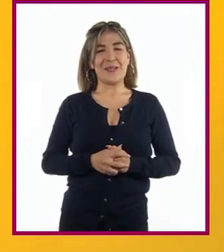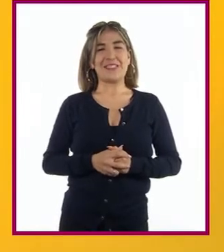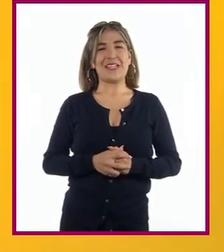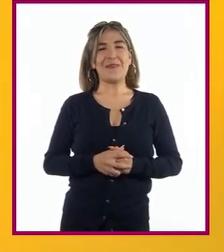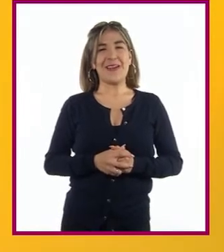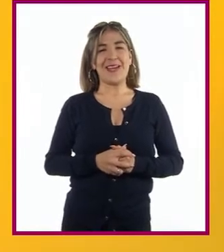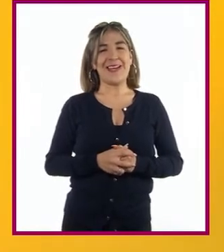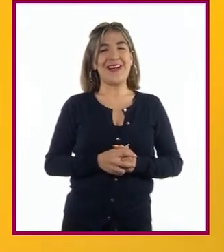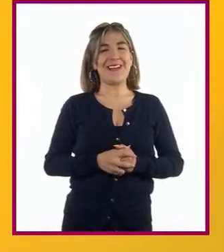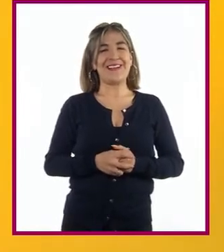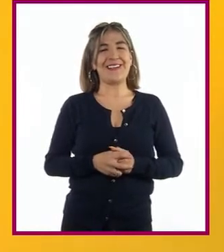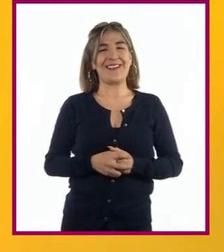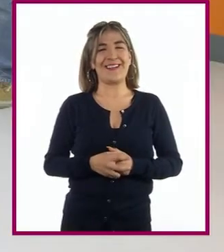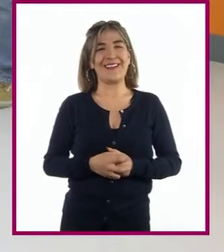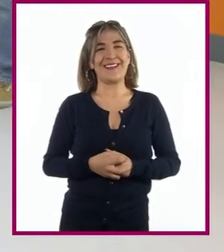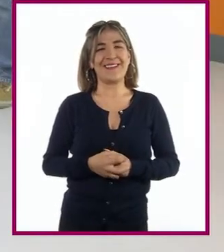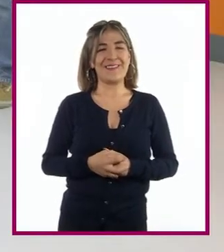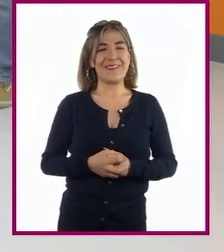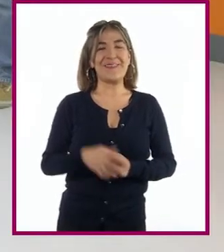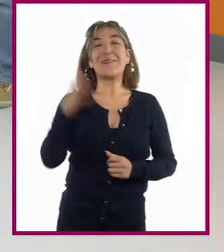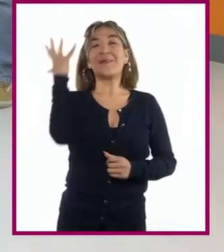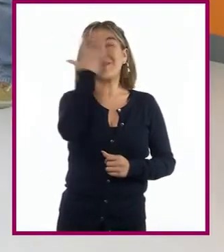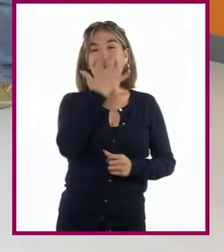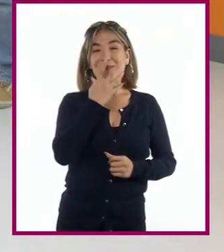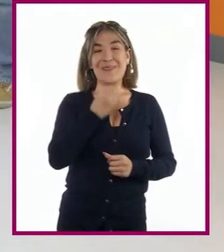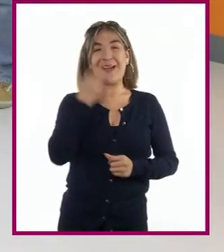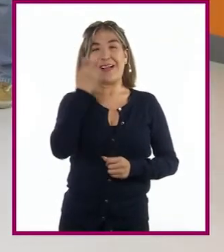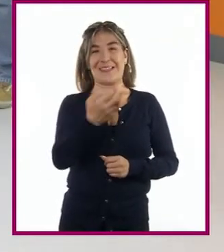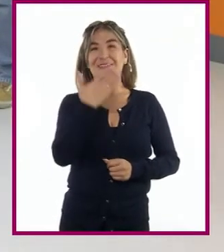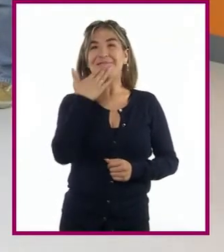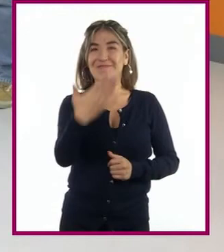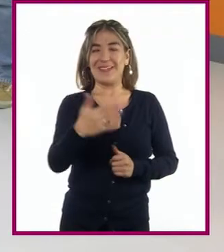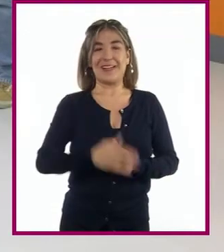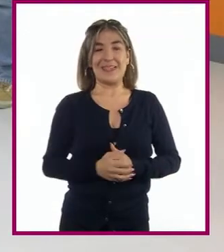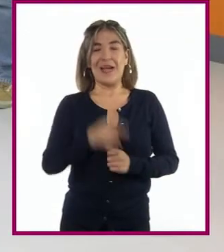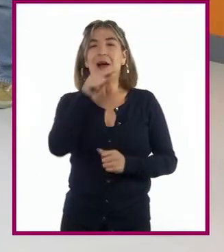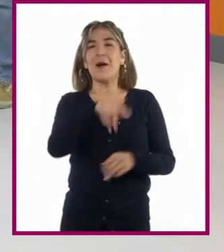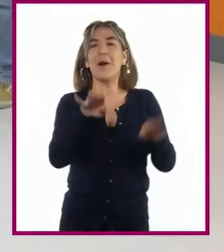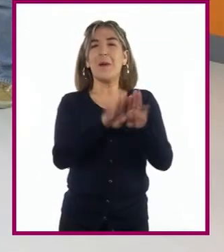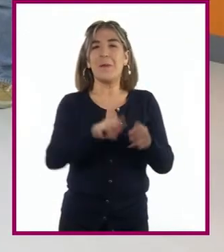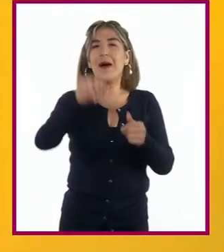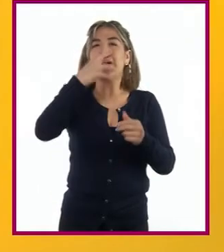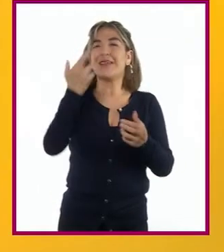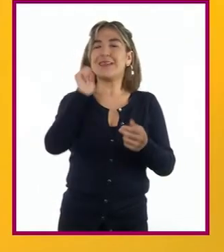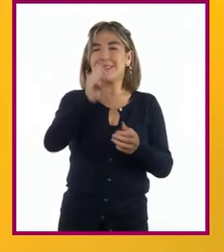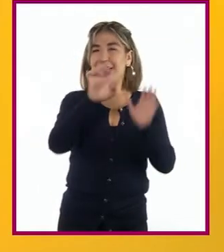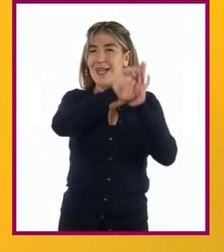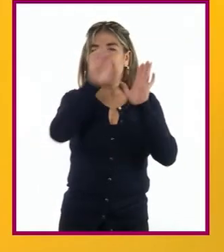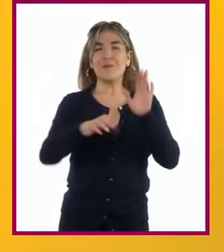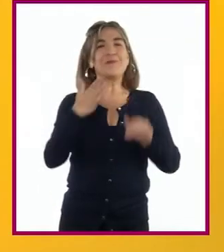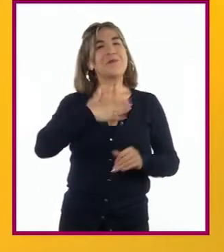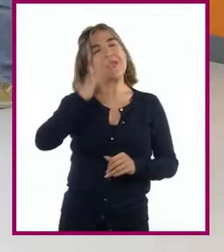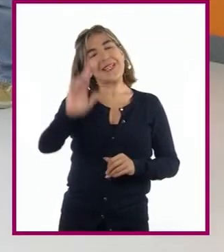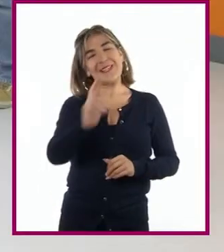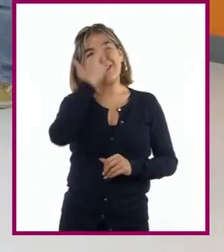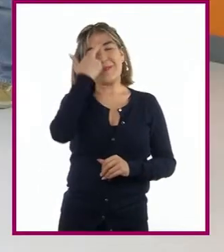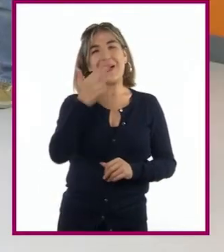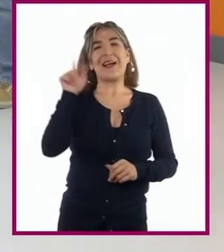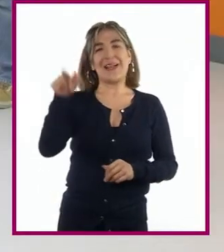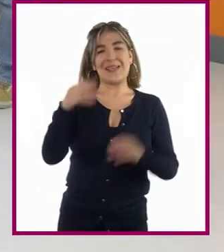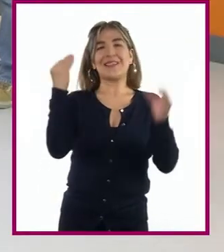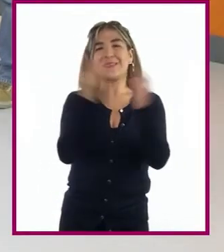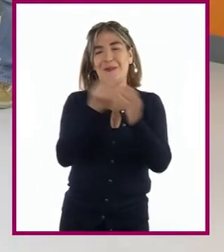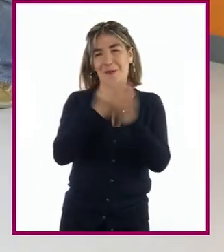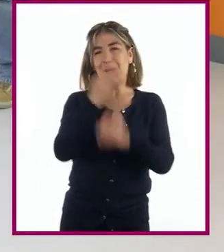foto. Muy bien. Y de esta manera artística voy a representar mi recuerdo que elaboramos en la